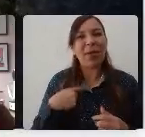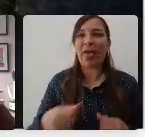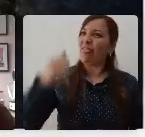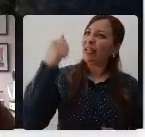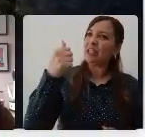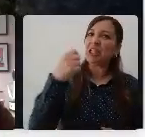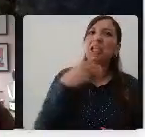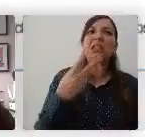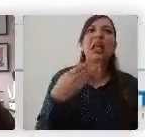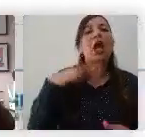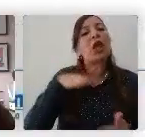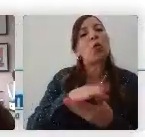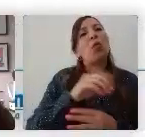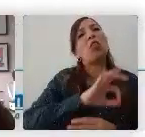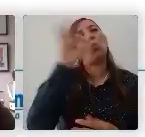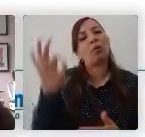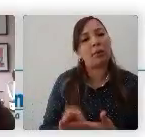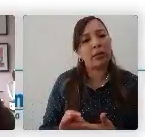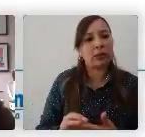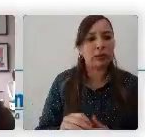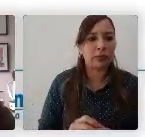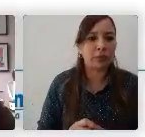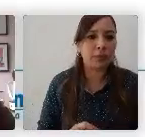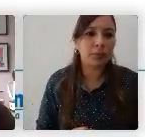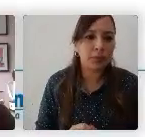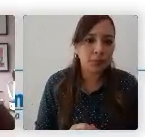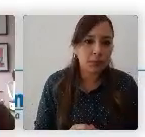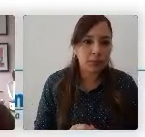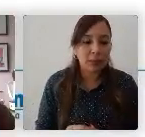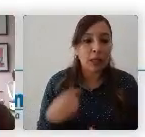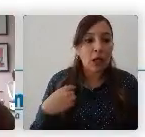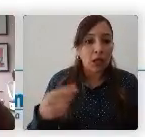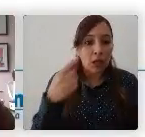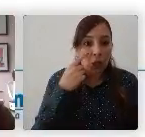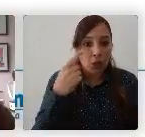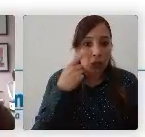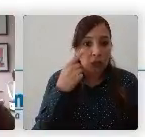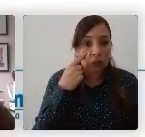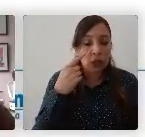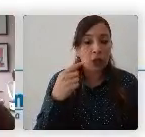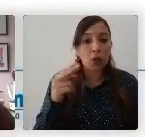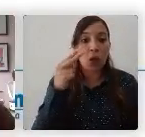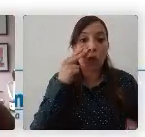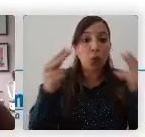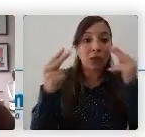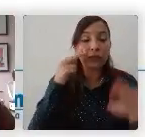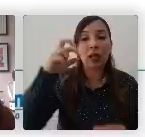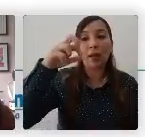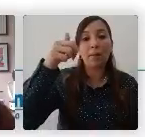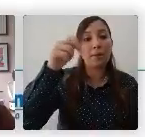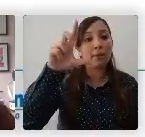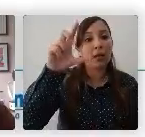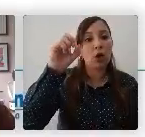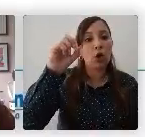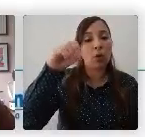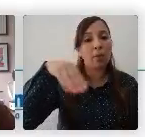volver a viajes entonces ya conociendo a esta turista que le habíamos puesto de nombre de paloma cuando